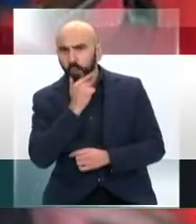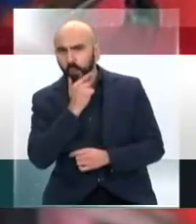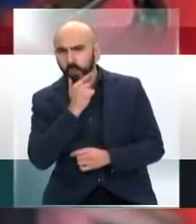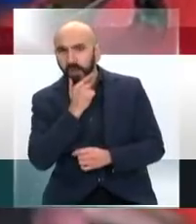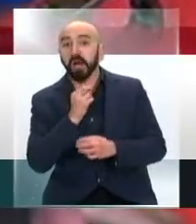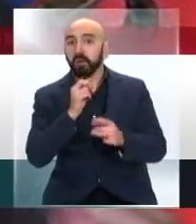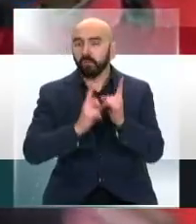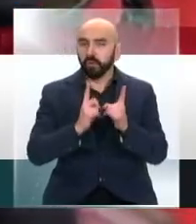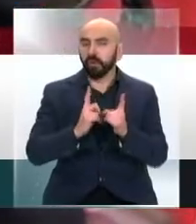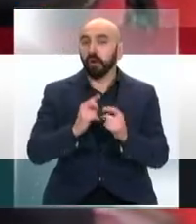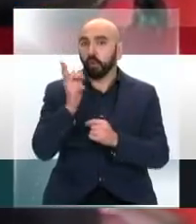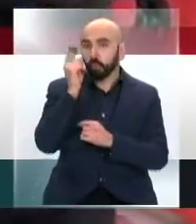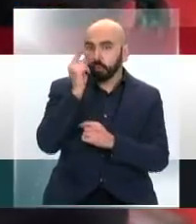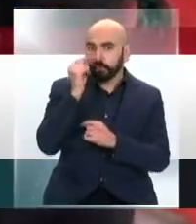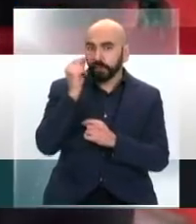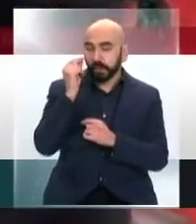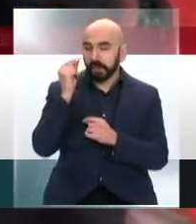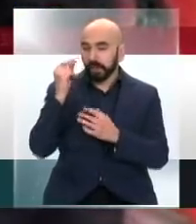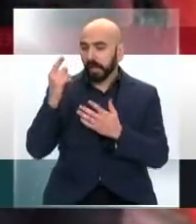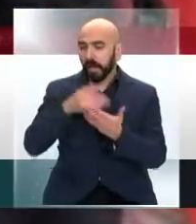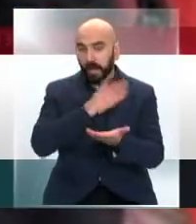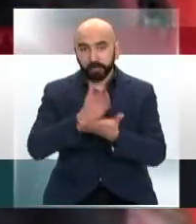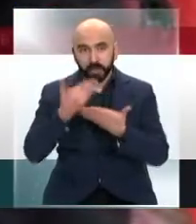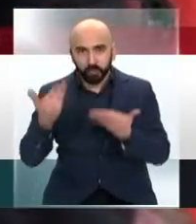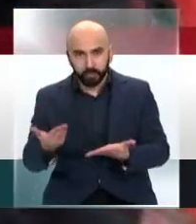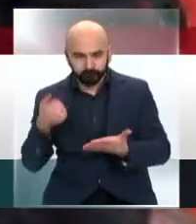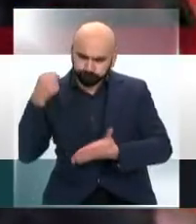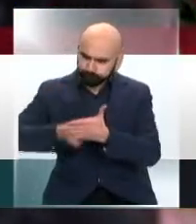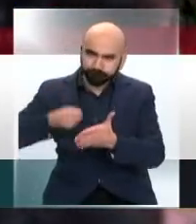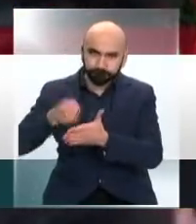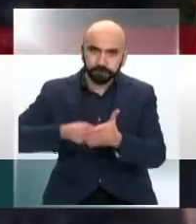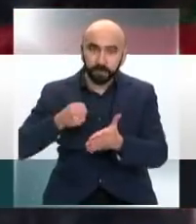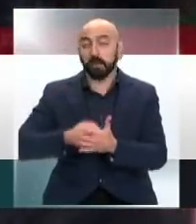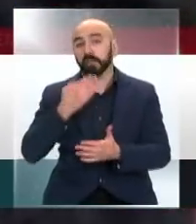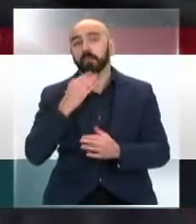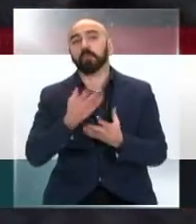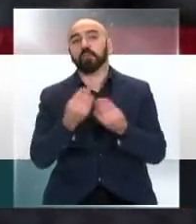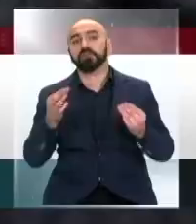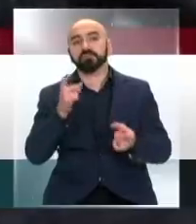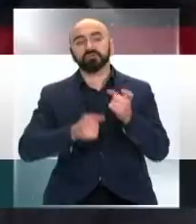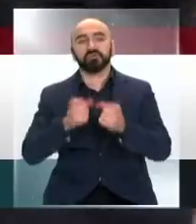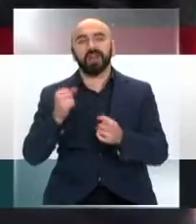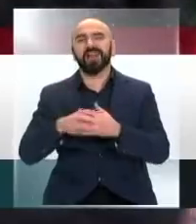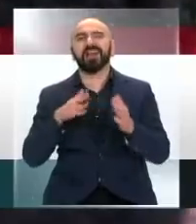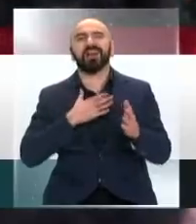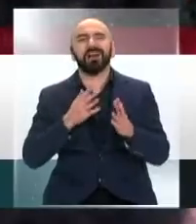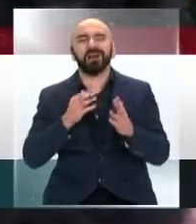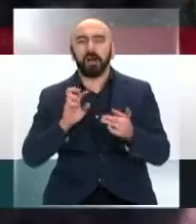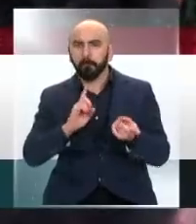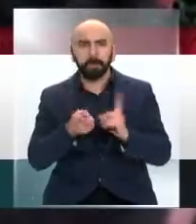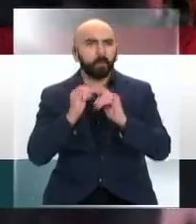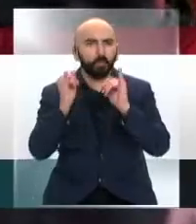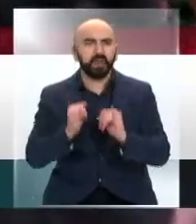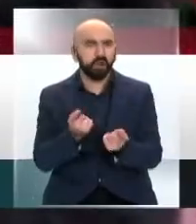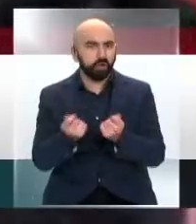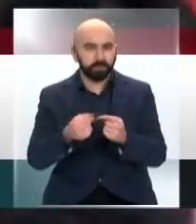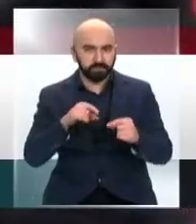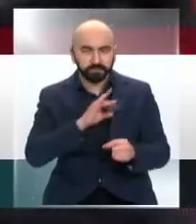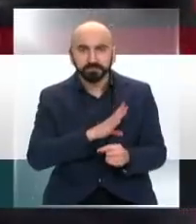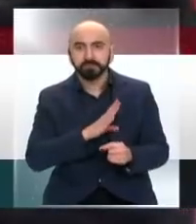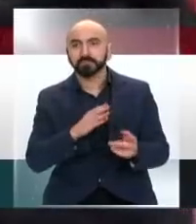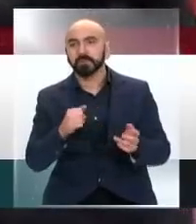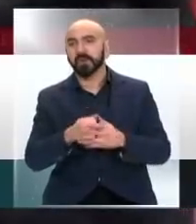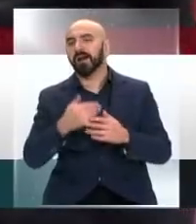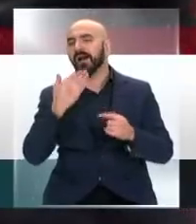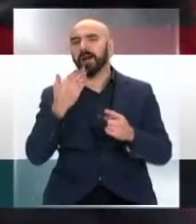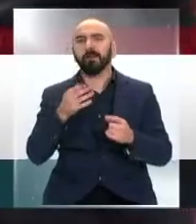octubre en adelante y a quienes vienen luchando desde hace muchos años por cambiar este modelo, a quienes visitamos en los campamentos, a